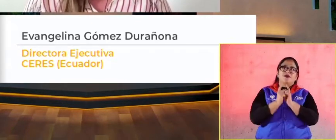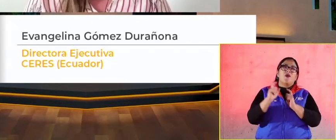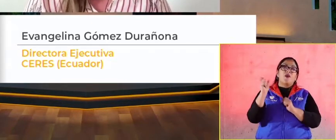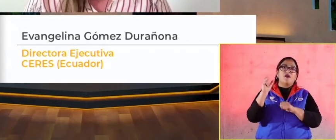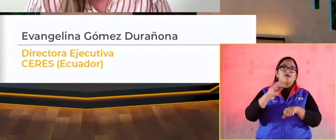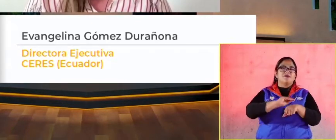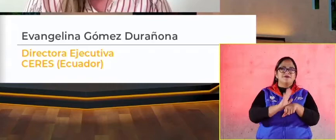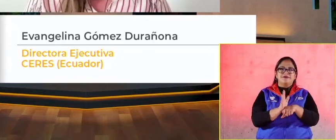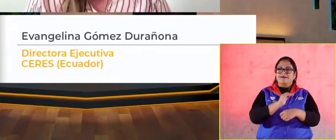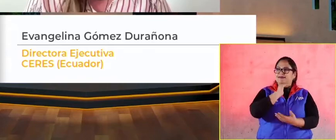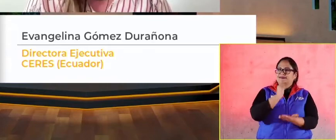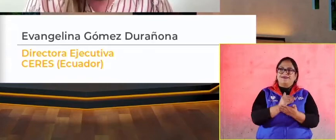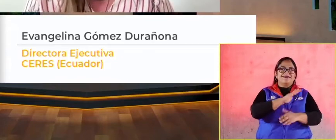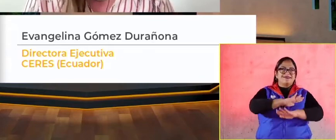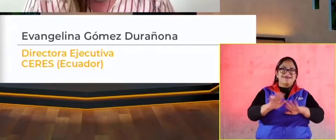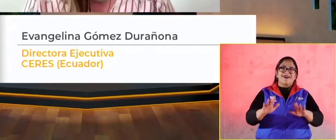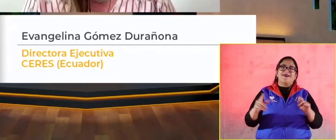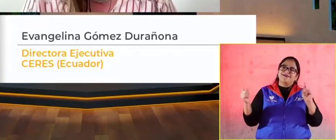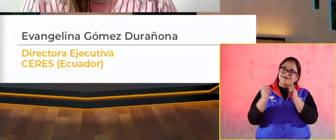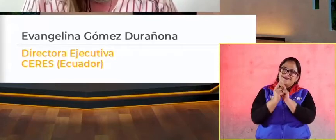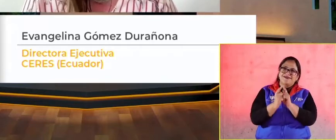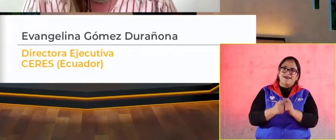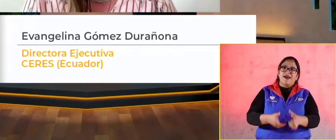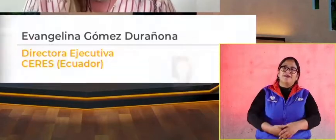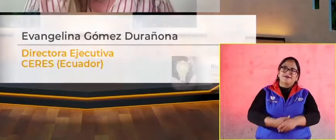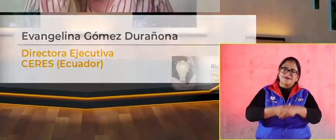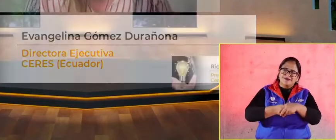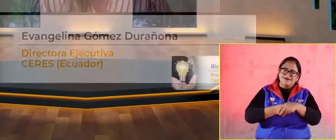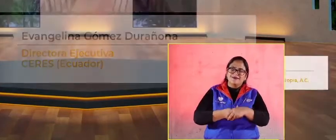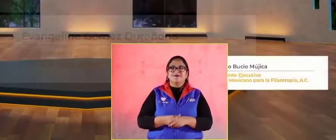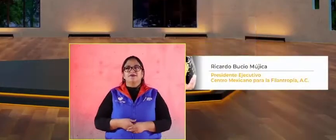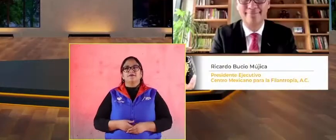esta situación pase. Un fuerte abrazo desde Quito, Ecuador.